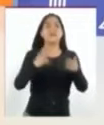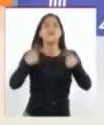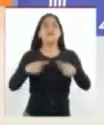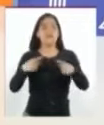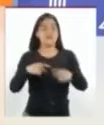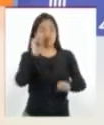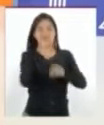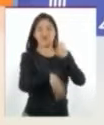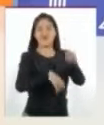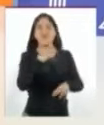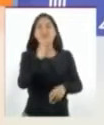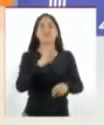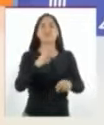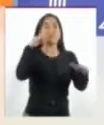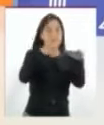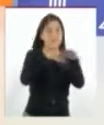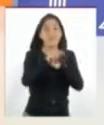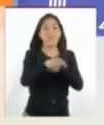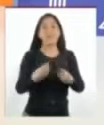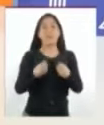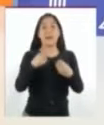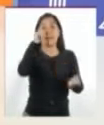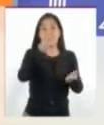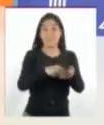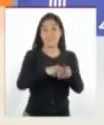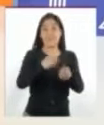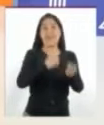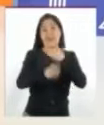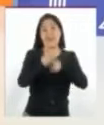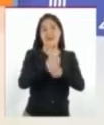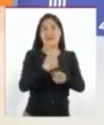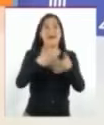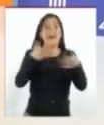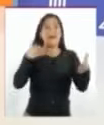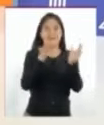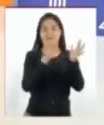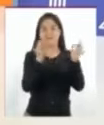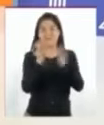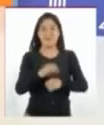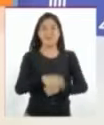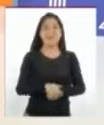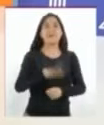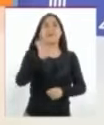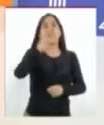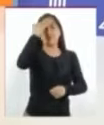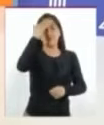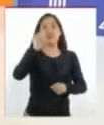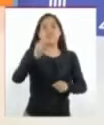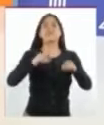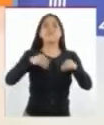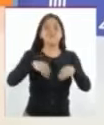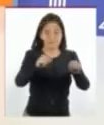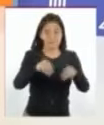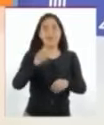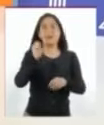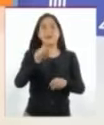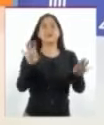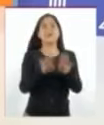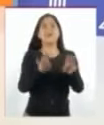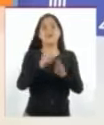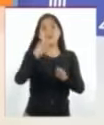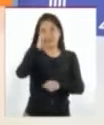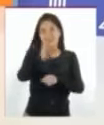vivía en la cueva desde 1000 años antes de Cristo y ya conocía la alfarería y la agricultura.